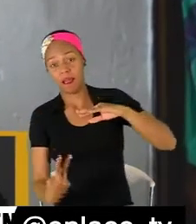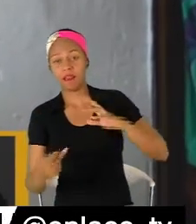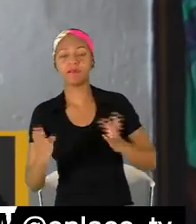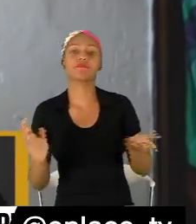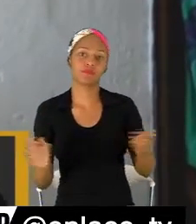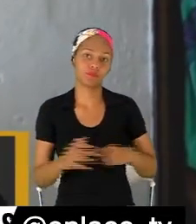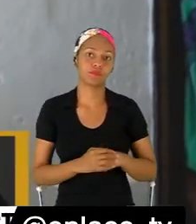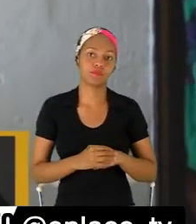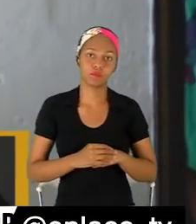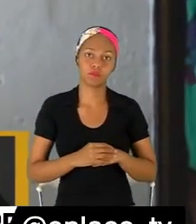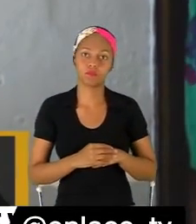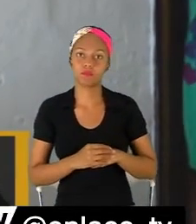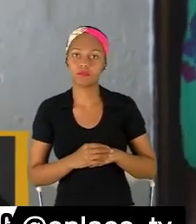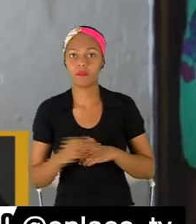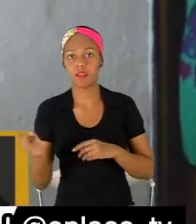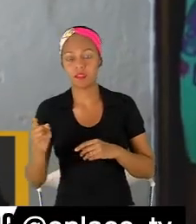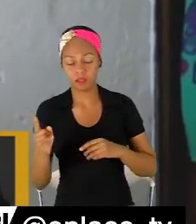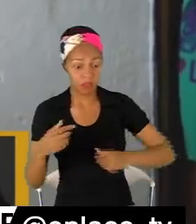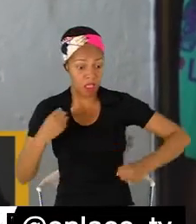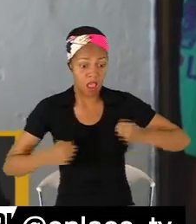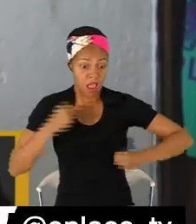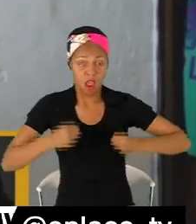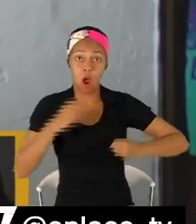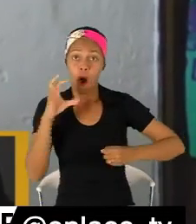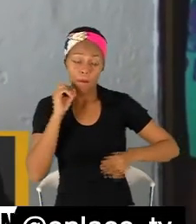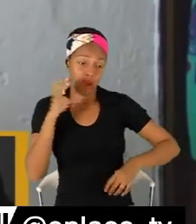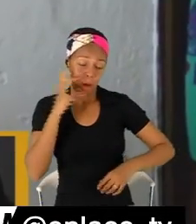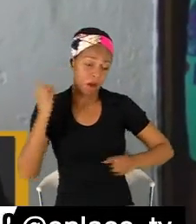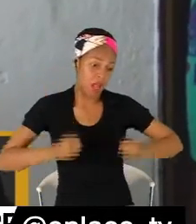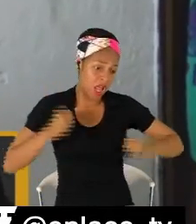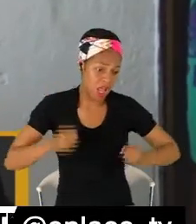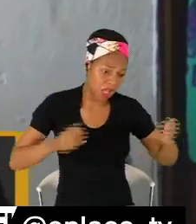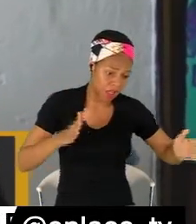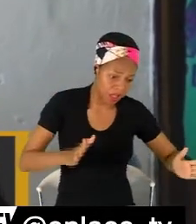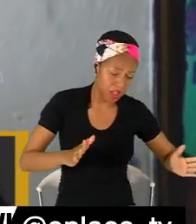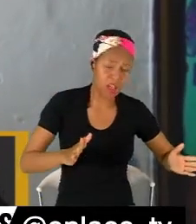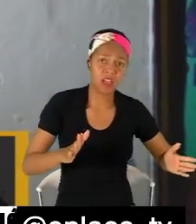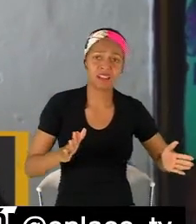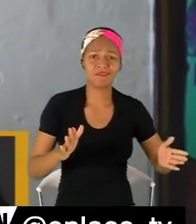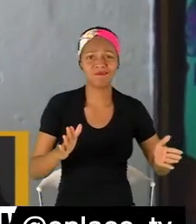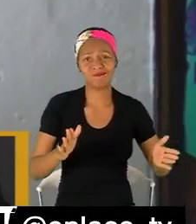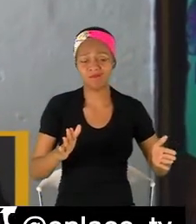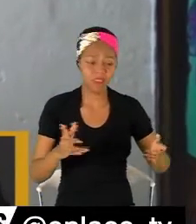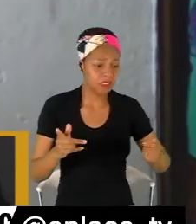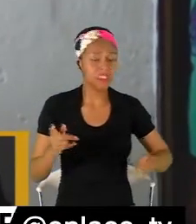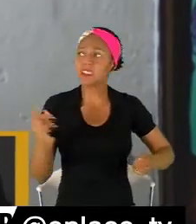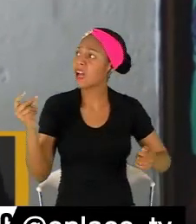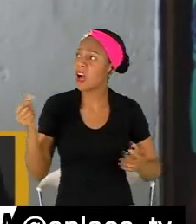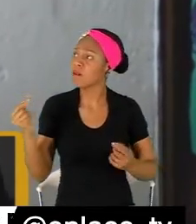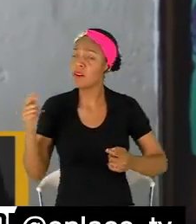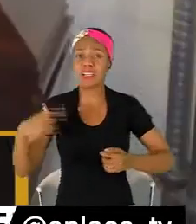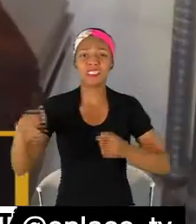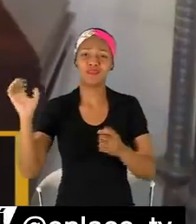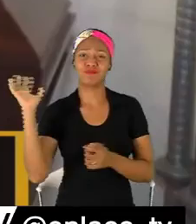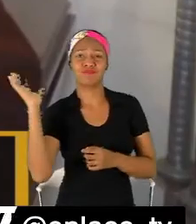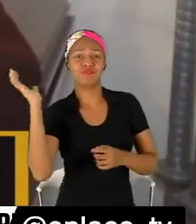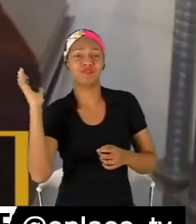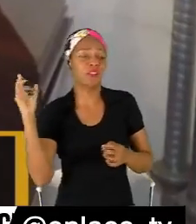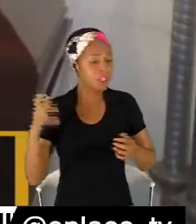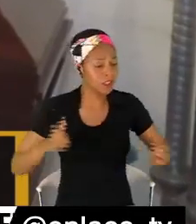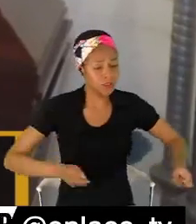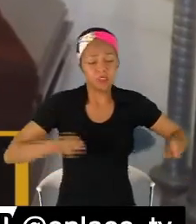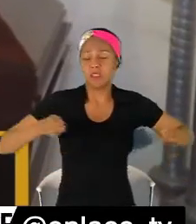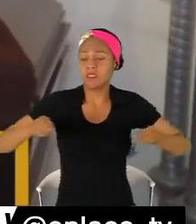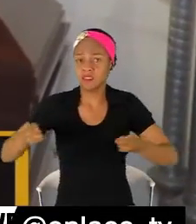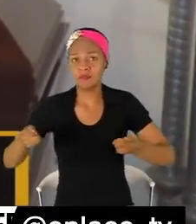trabajo que fue el que le prestó los primeros auxilios, mientras que entraba la ambulancia y todo eso. Guillermo Rivera